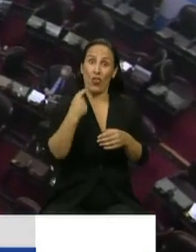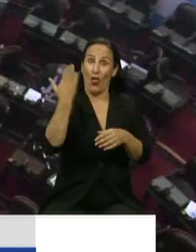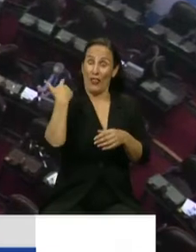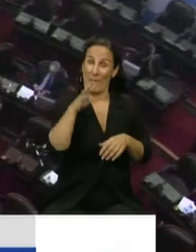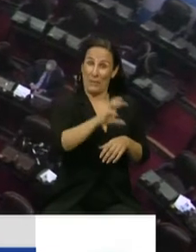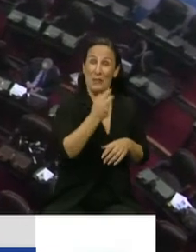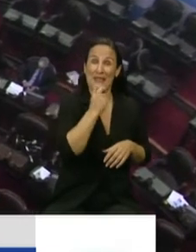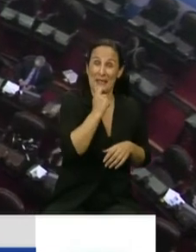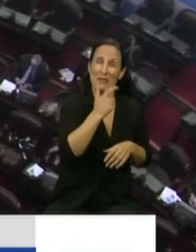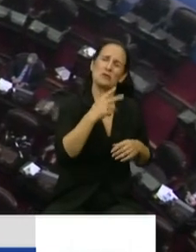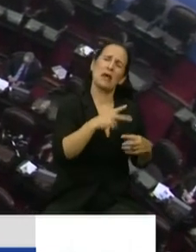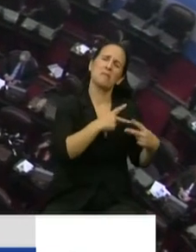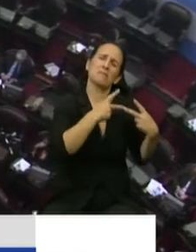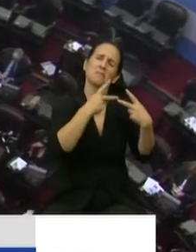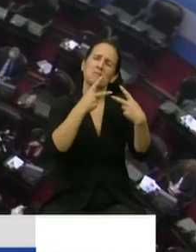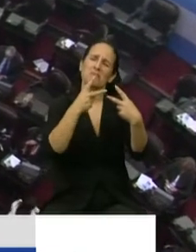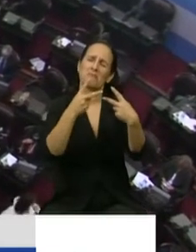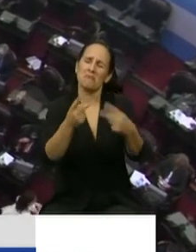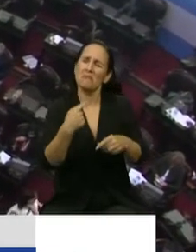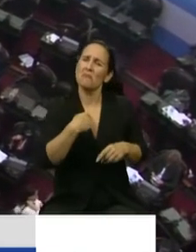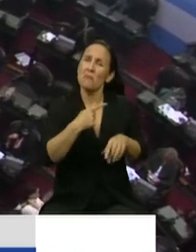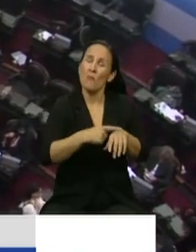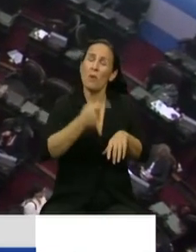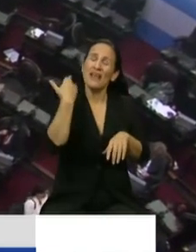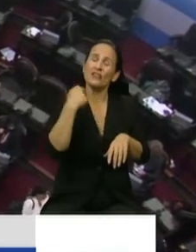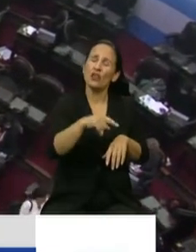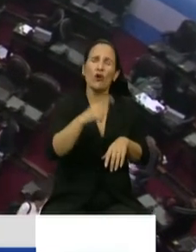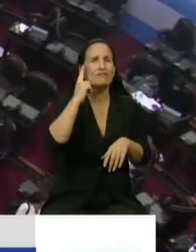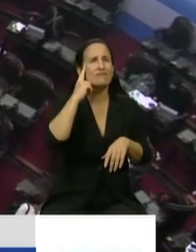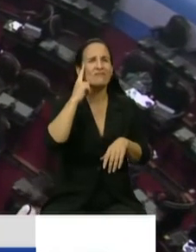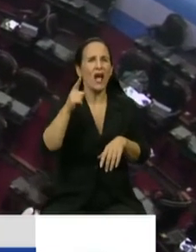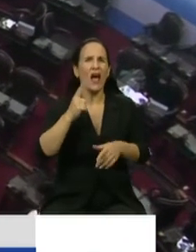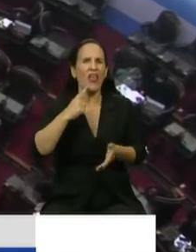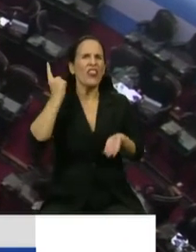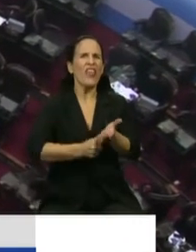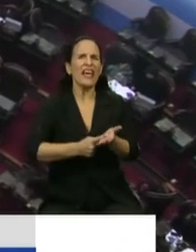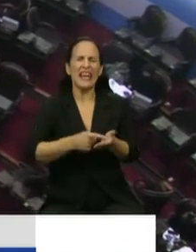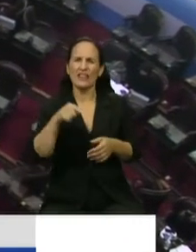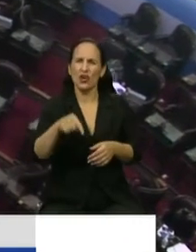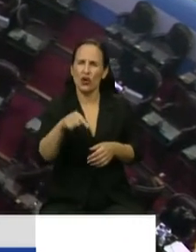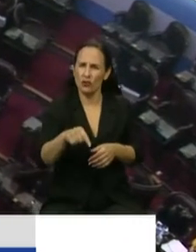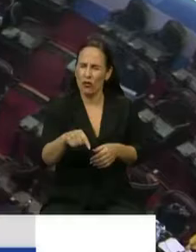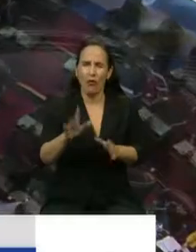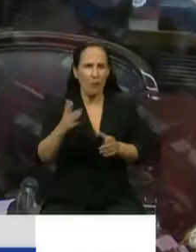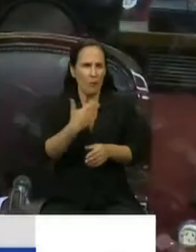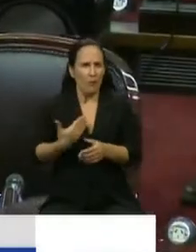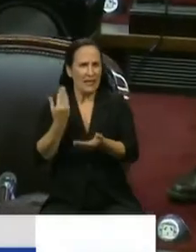Mendoza y no había tomado la real importancia de un decreto de necesidad y urgencia que dictó el presidente de la